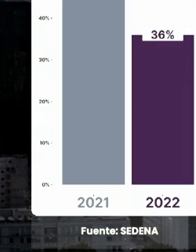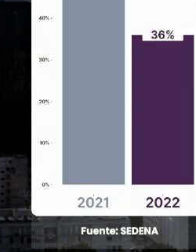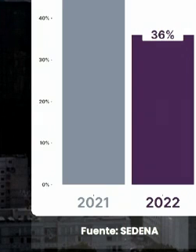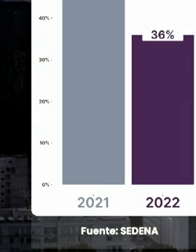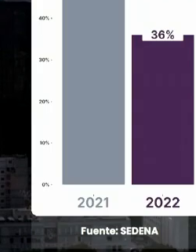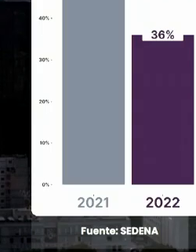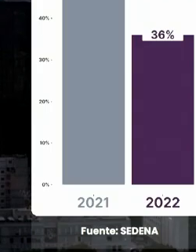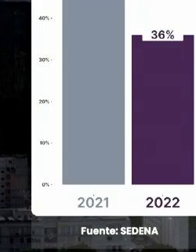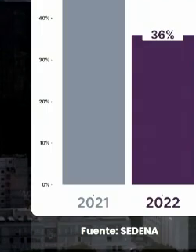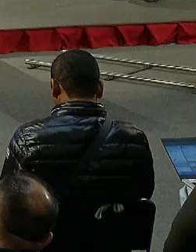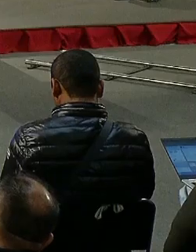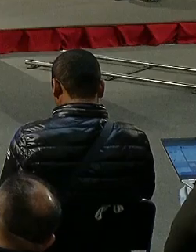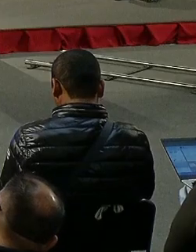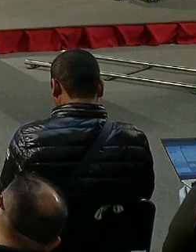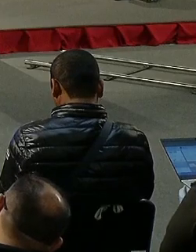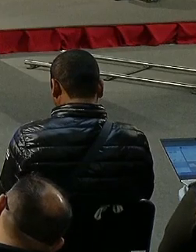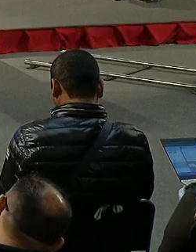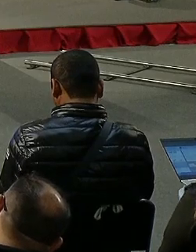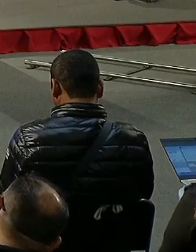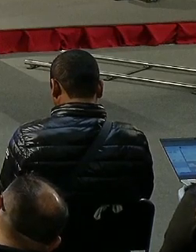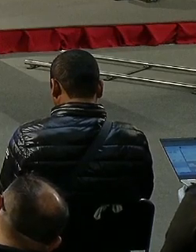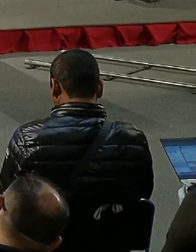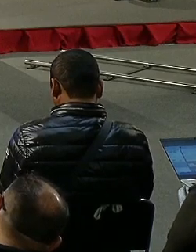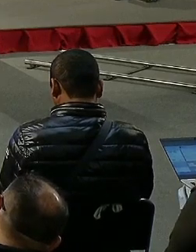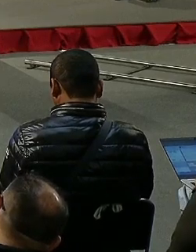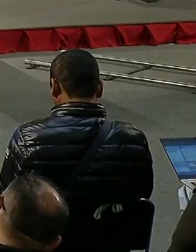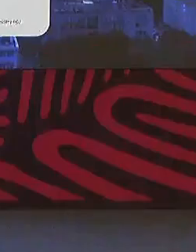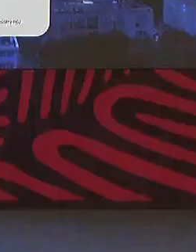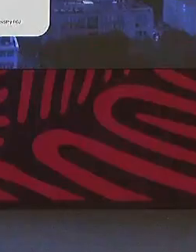y lo bajé acá.